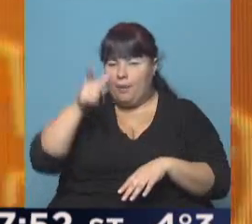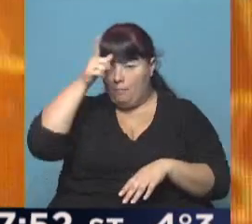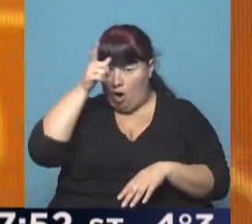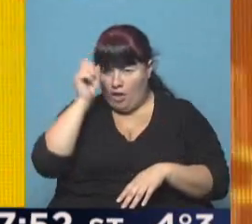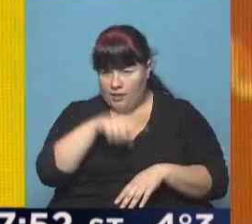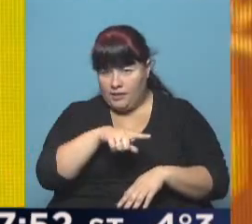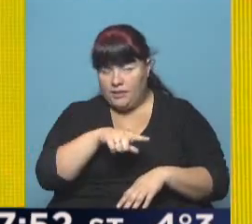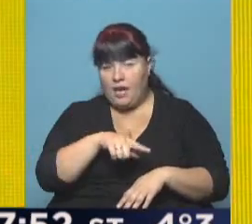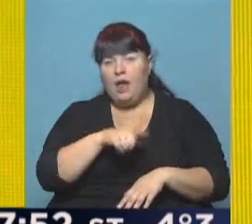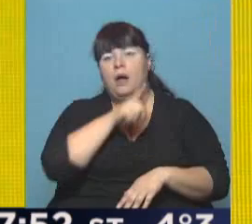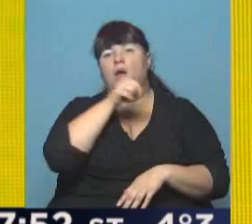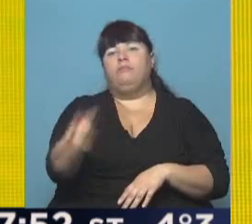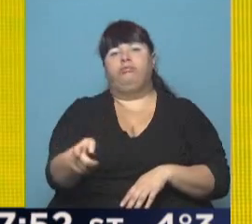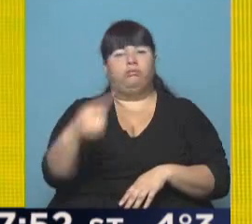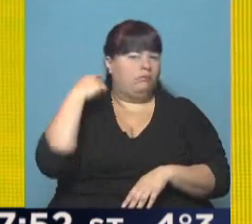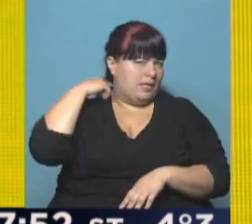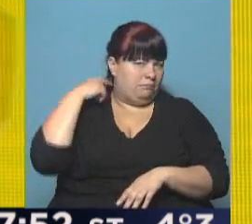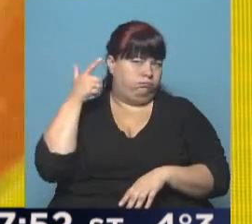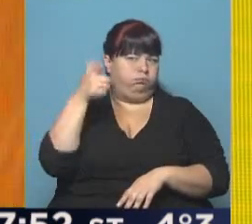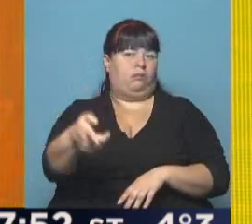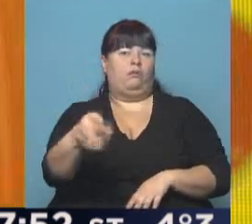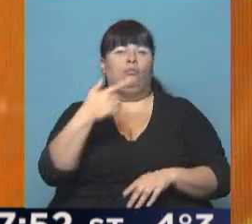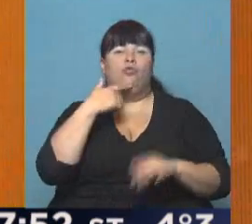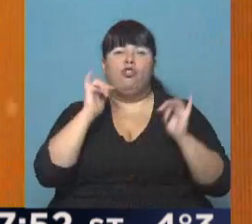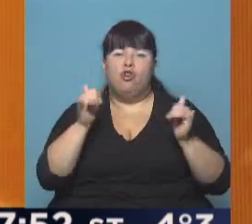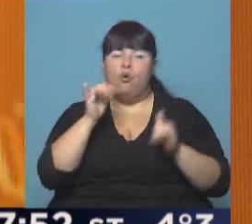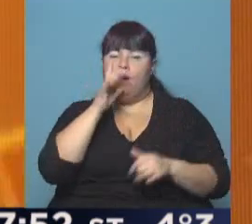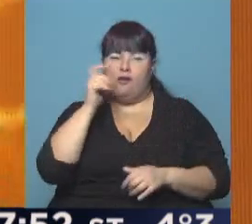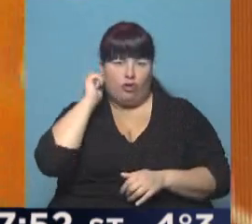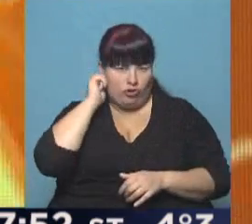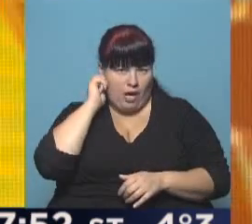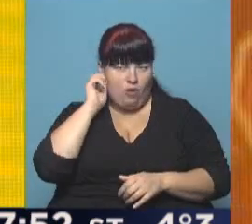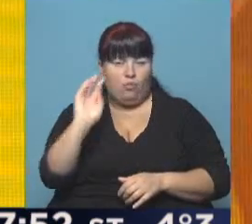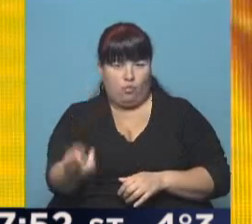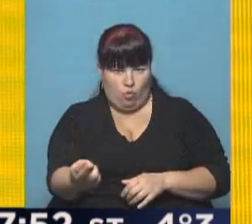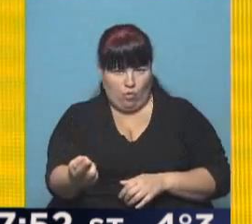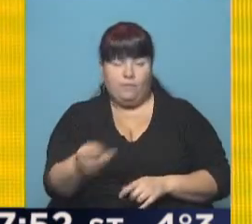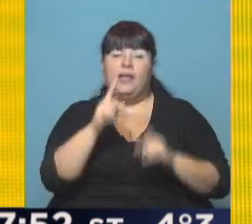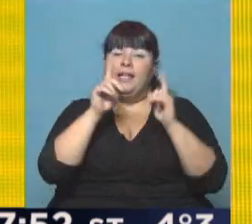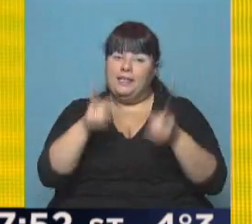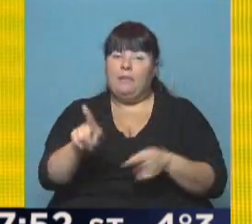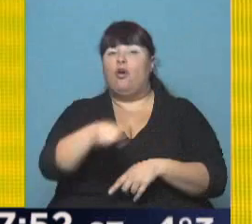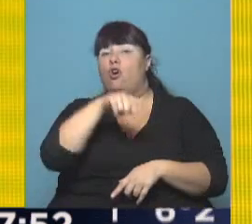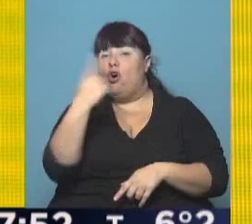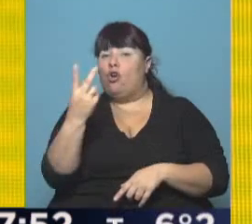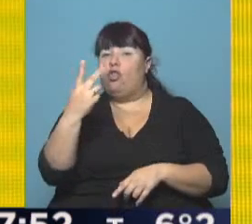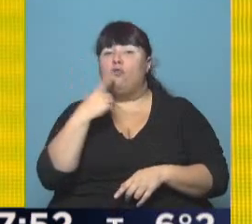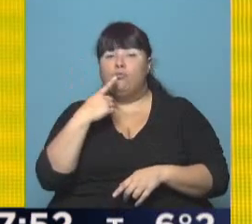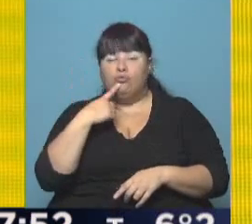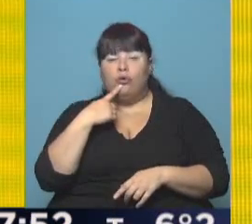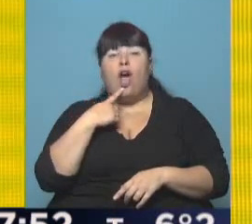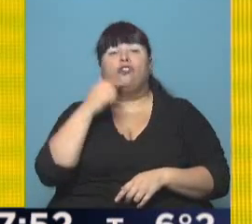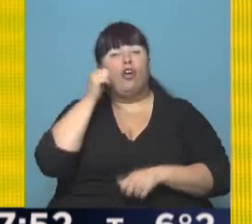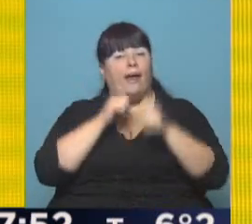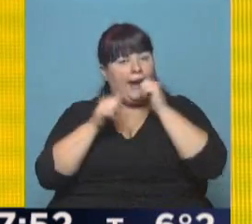efectivo policial que le pegó un tiro en la nuca a un adolescente de 14 años y murió. También hay otros dos chicos que